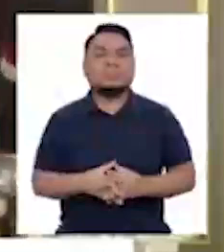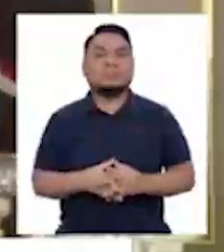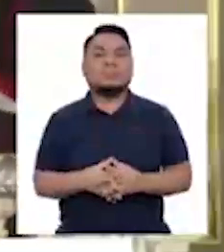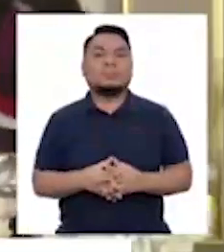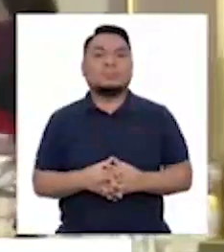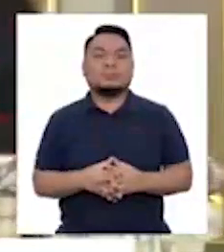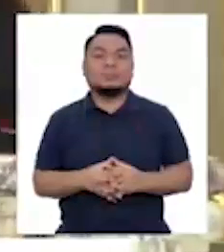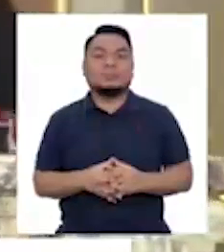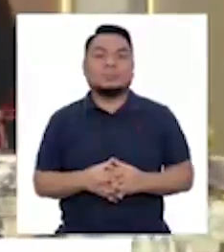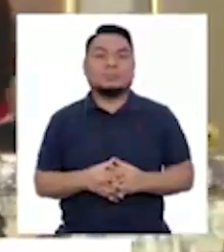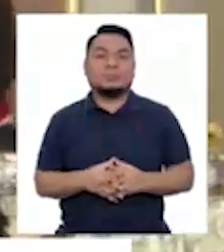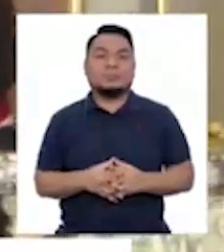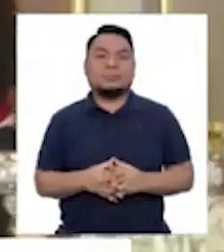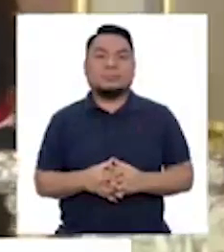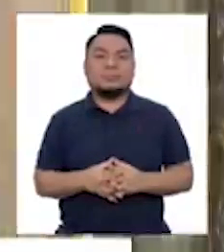poco.